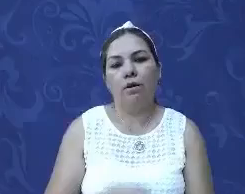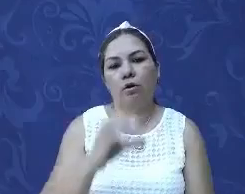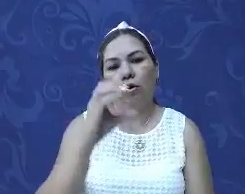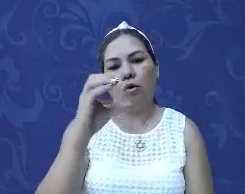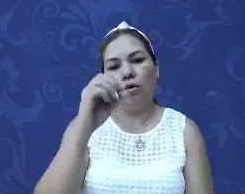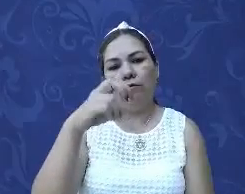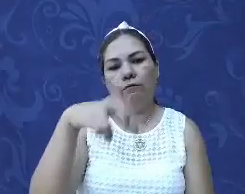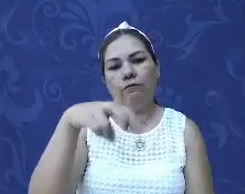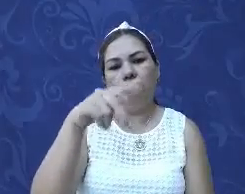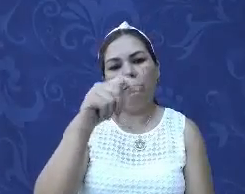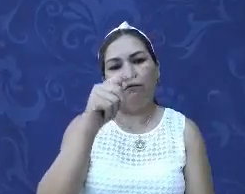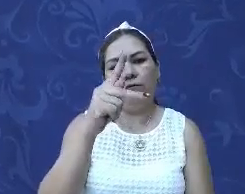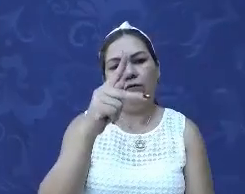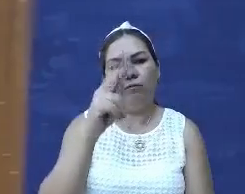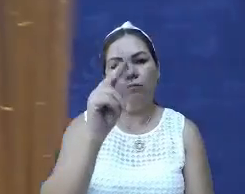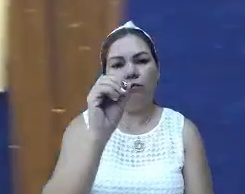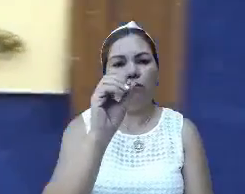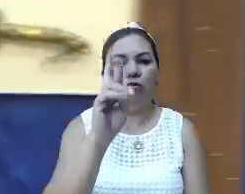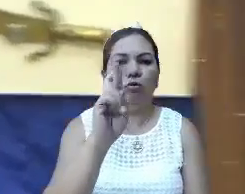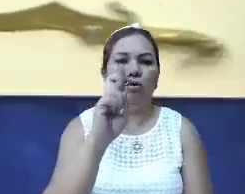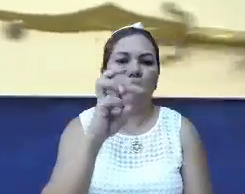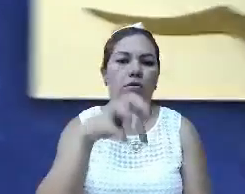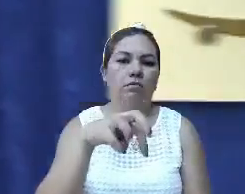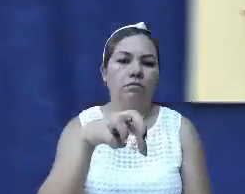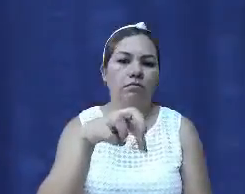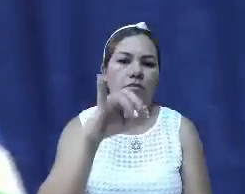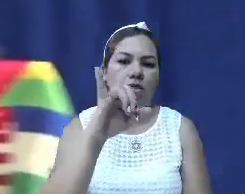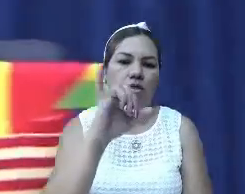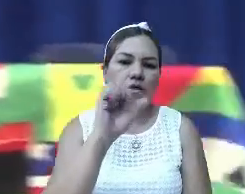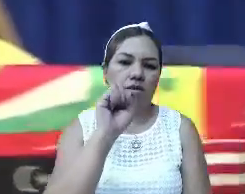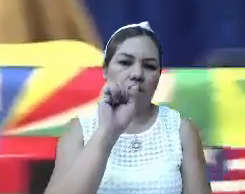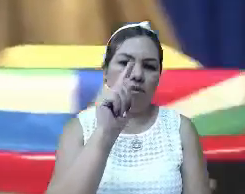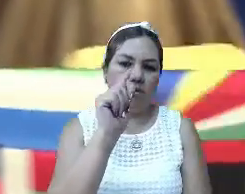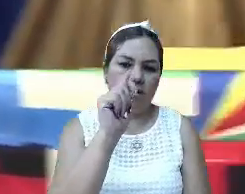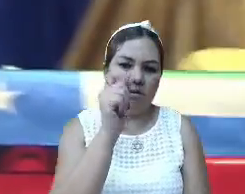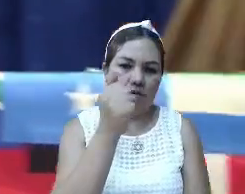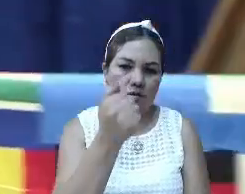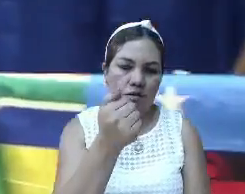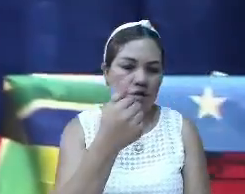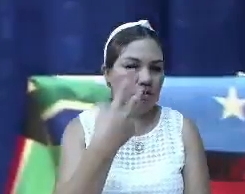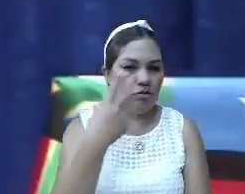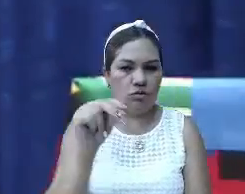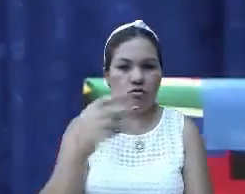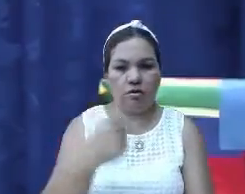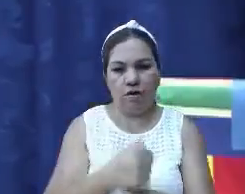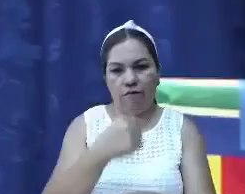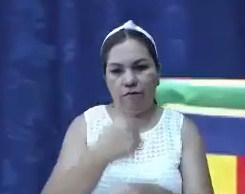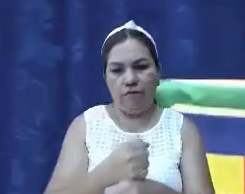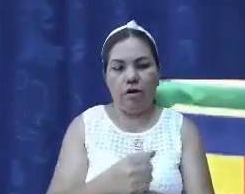Estás estático, entonces vos no estás practicando una palabra clave que se llama santificación.